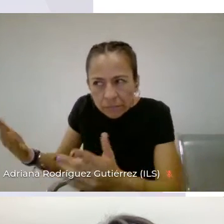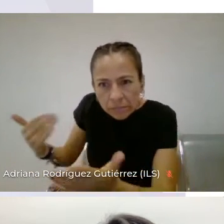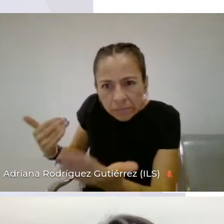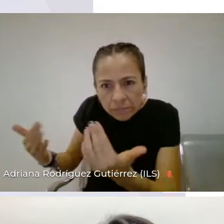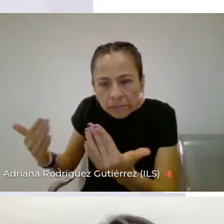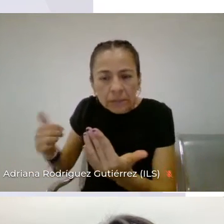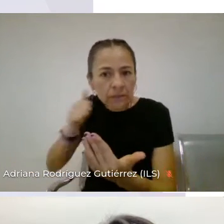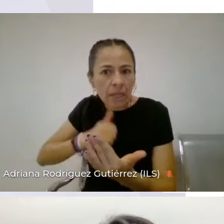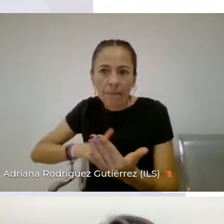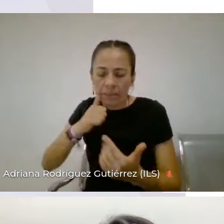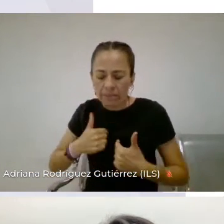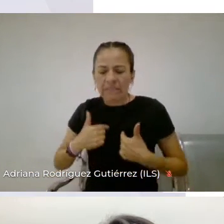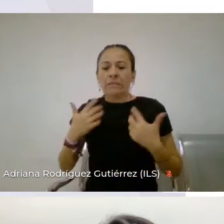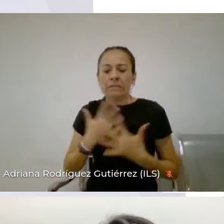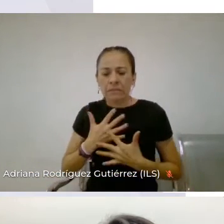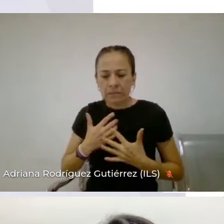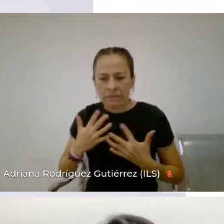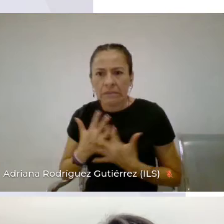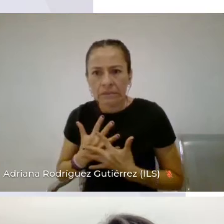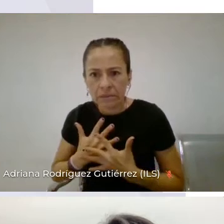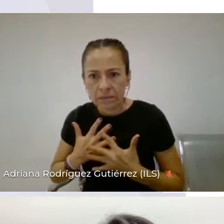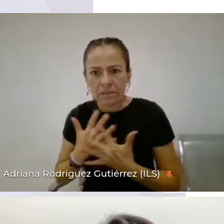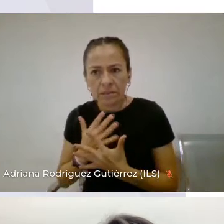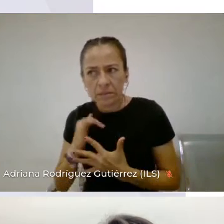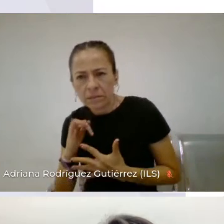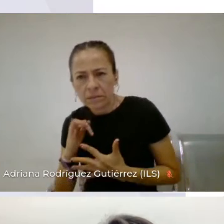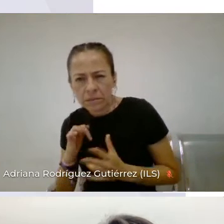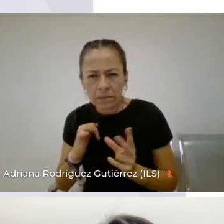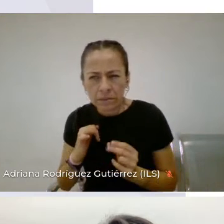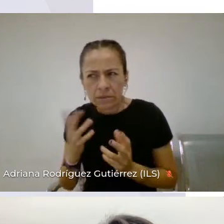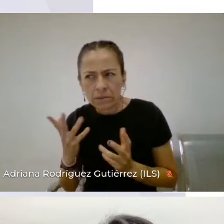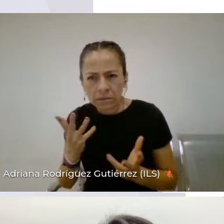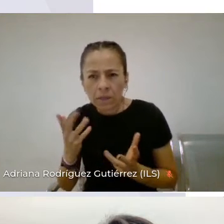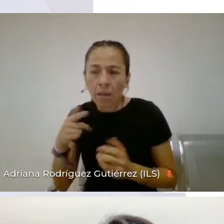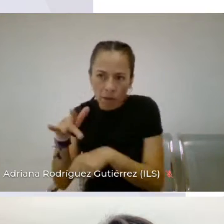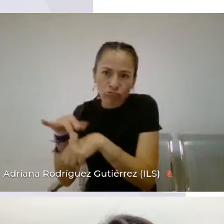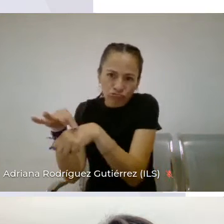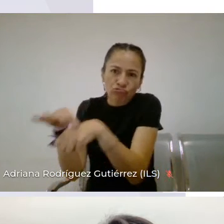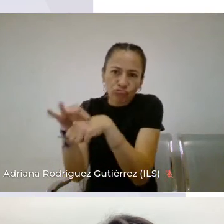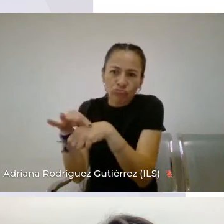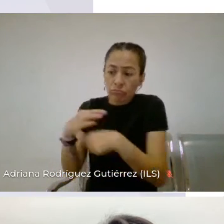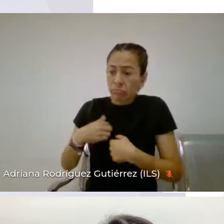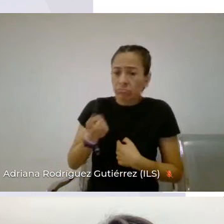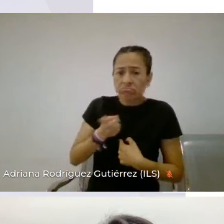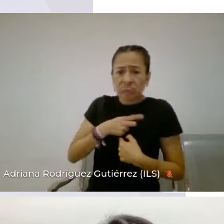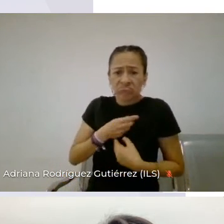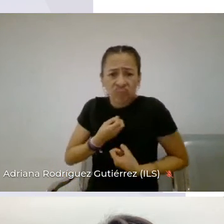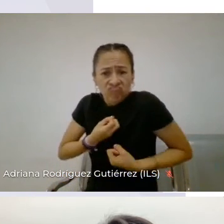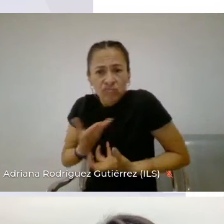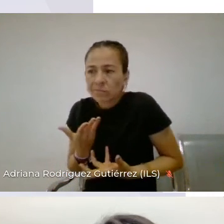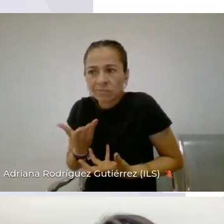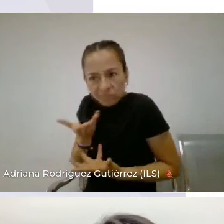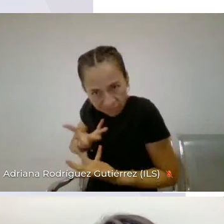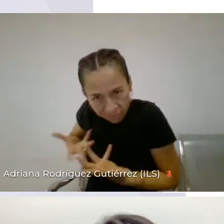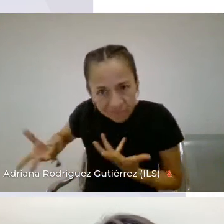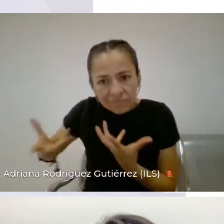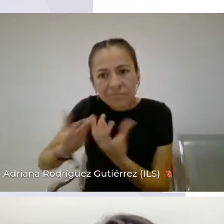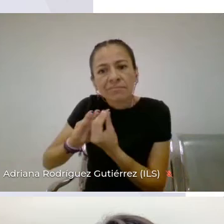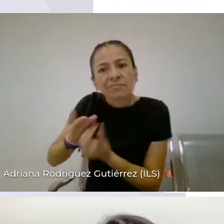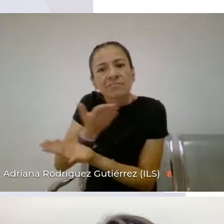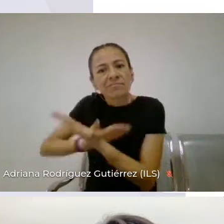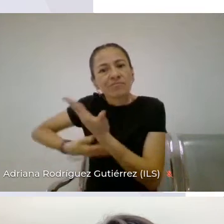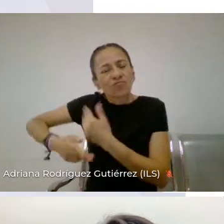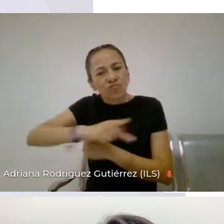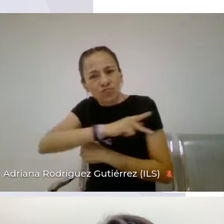tiempo, y a partir de eso construyes, pero construyes en esta realidad con todos. Y la segunda parte que yo diría, tratando